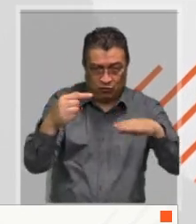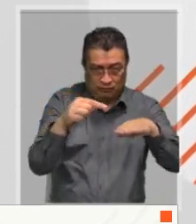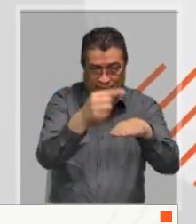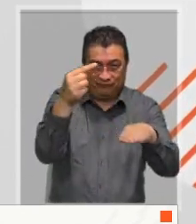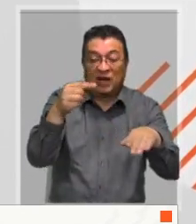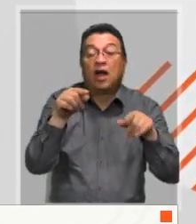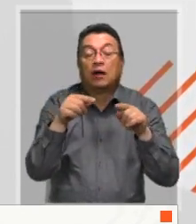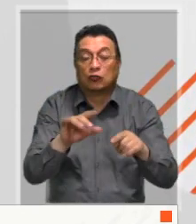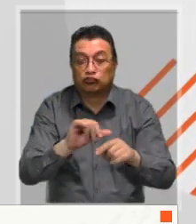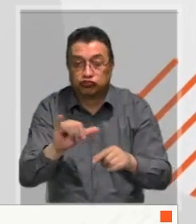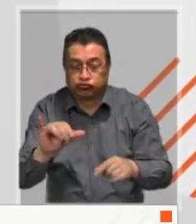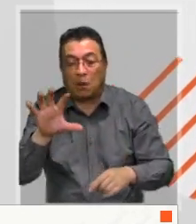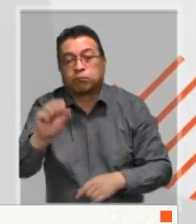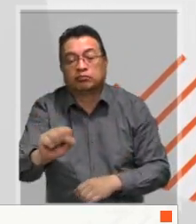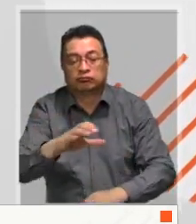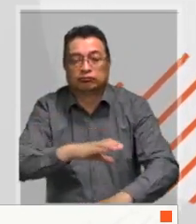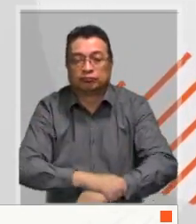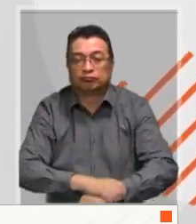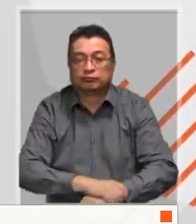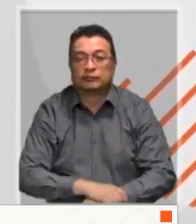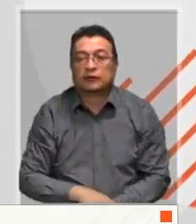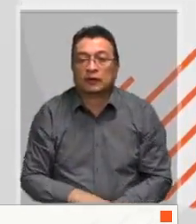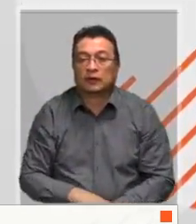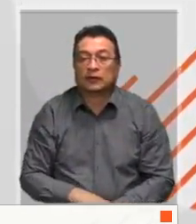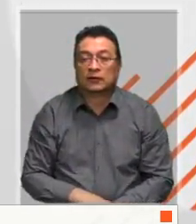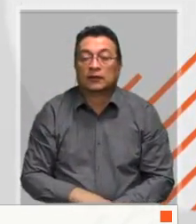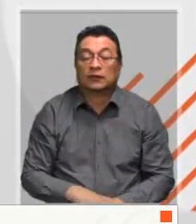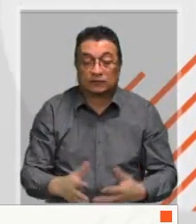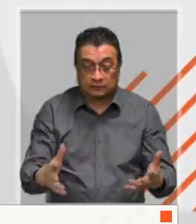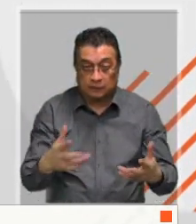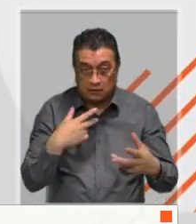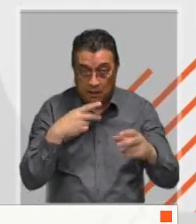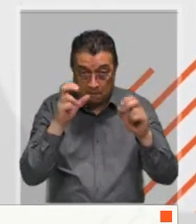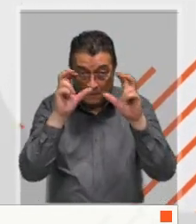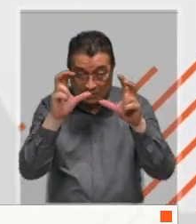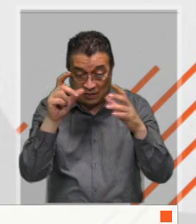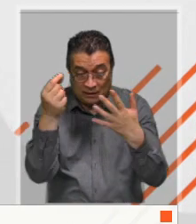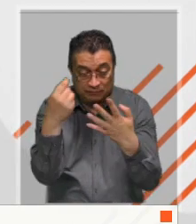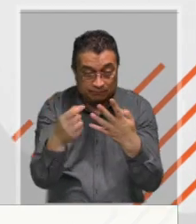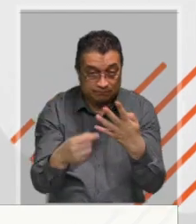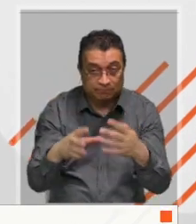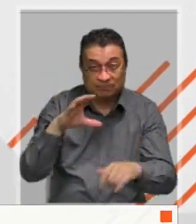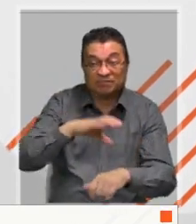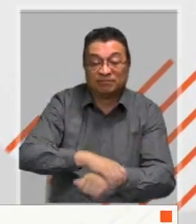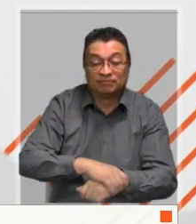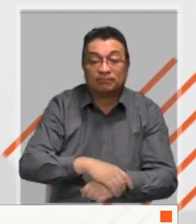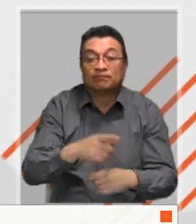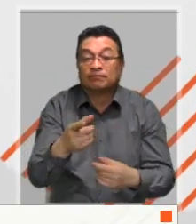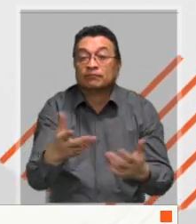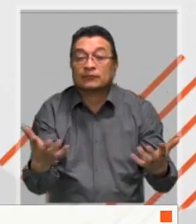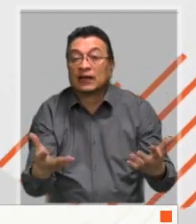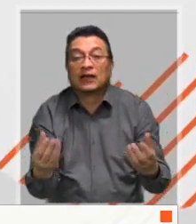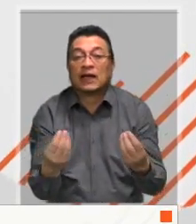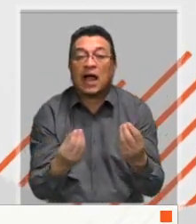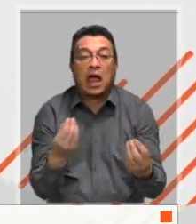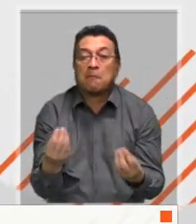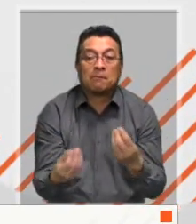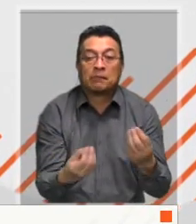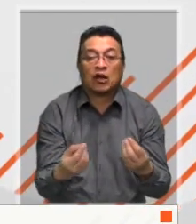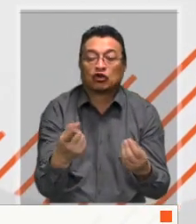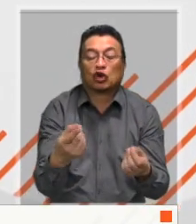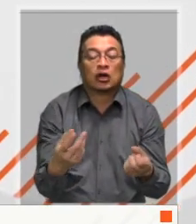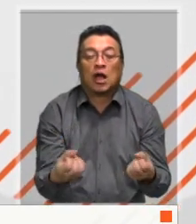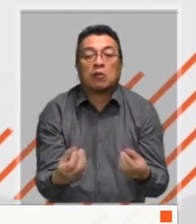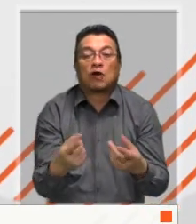esta persecución ahí en Conchalí. Titi. Bueno, nos quedamos pendientes de los resultados de las pesquisas frente también a qué pasó con lo que